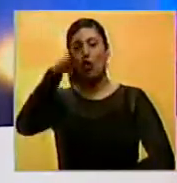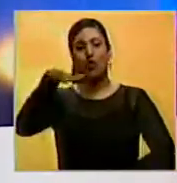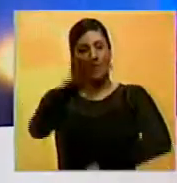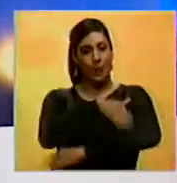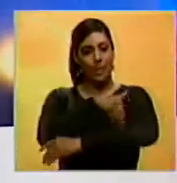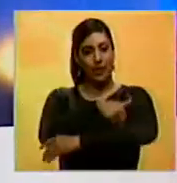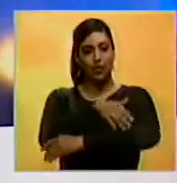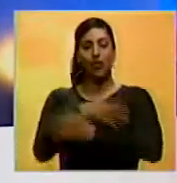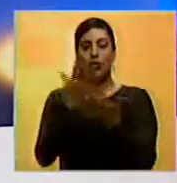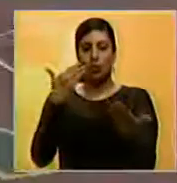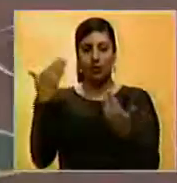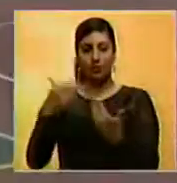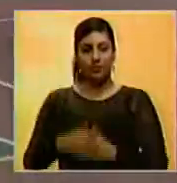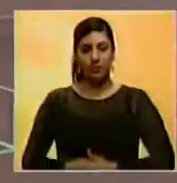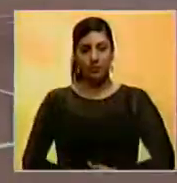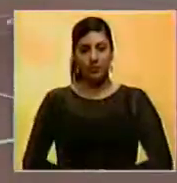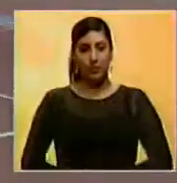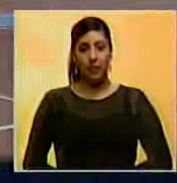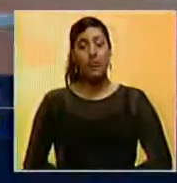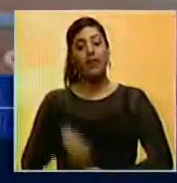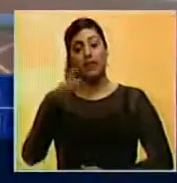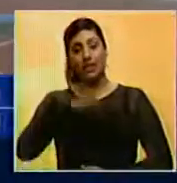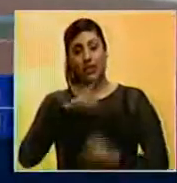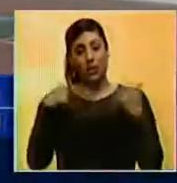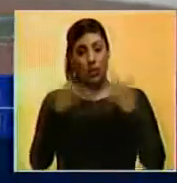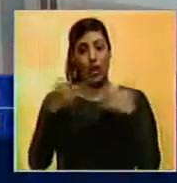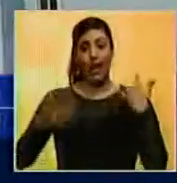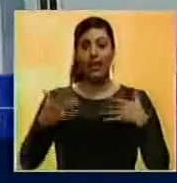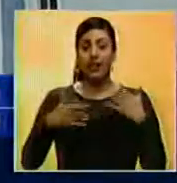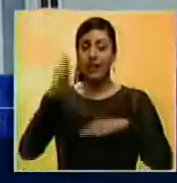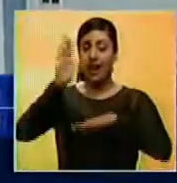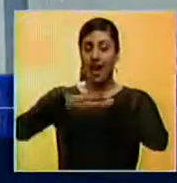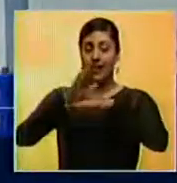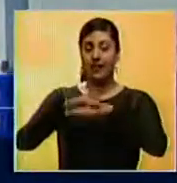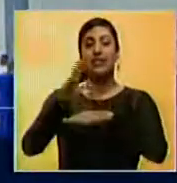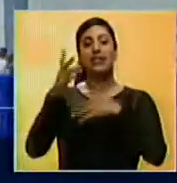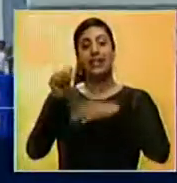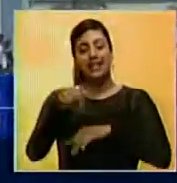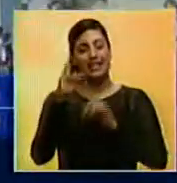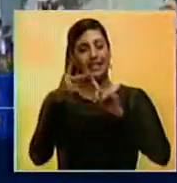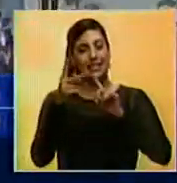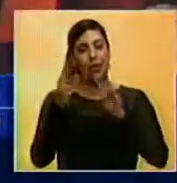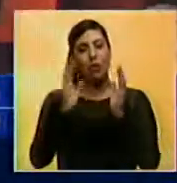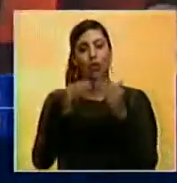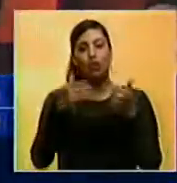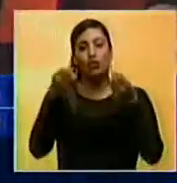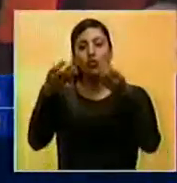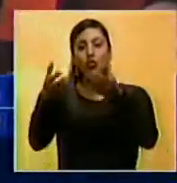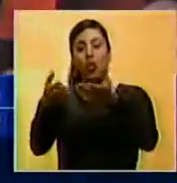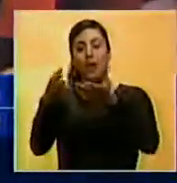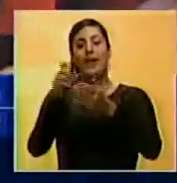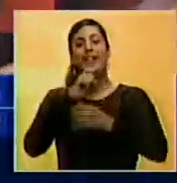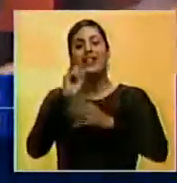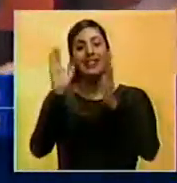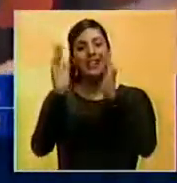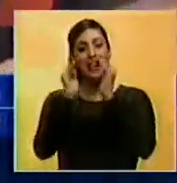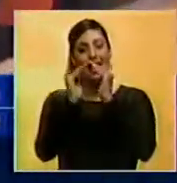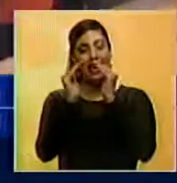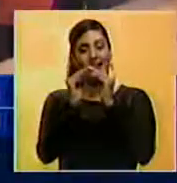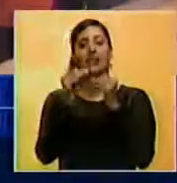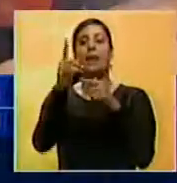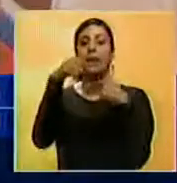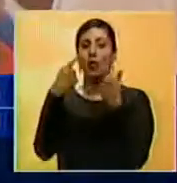martínez nos amplia que ve durante la actividad manifestó que esta es la segunda entrega que se realice en el complejo habitacional